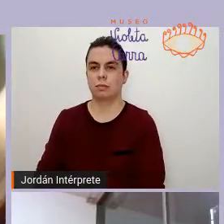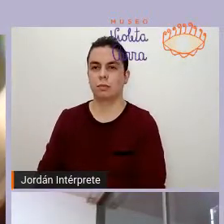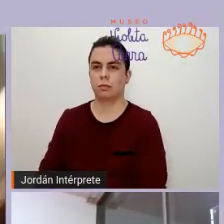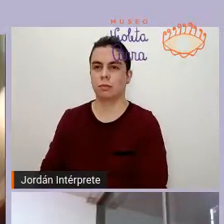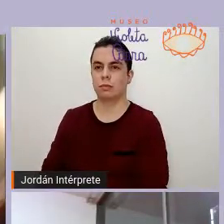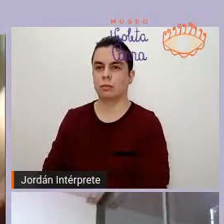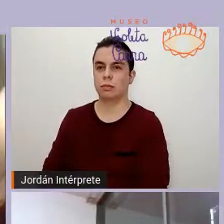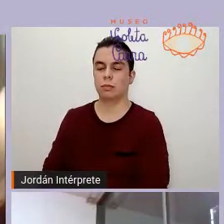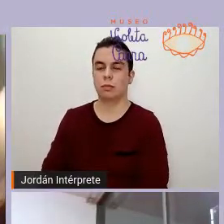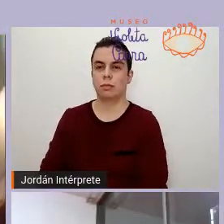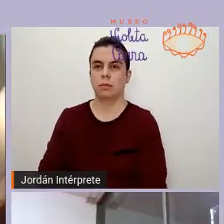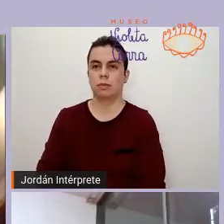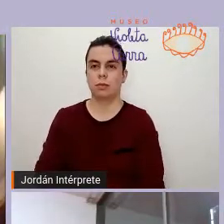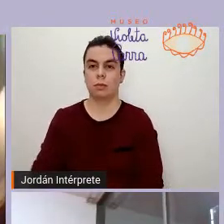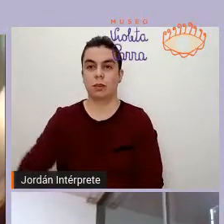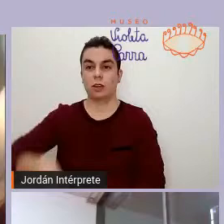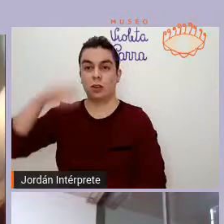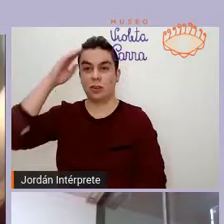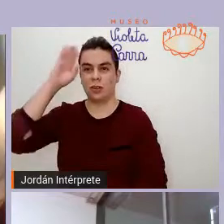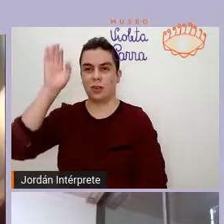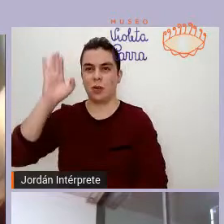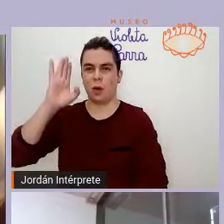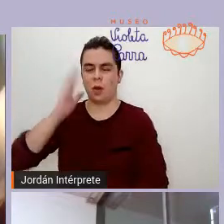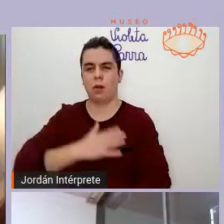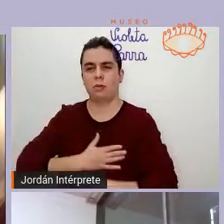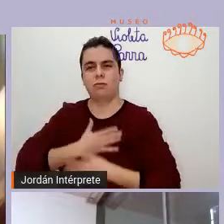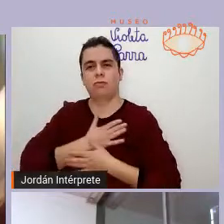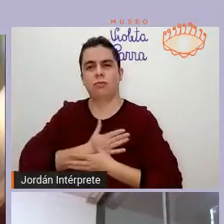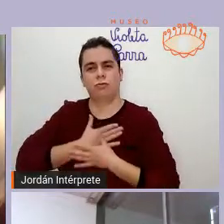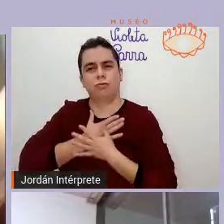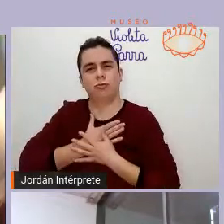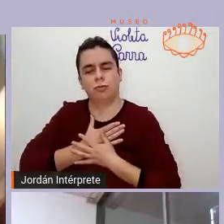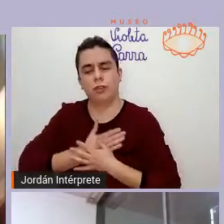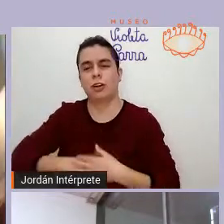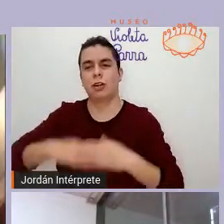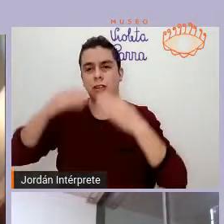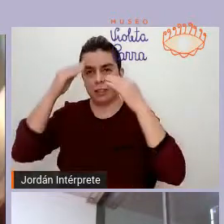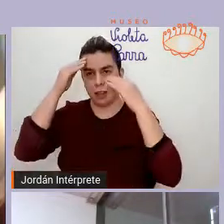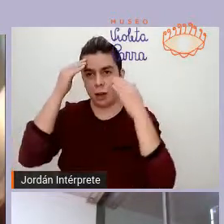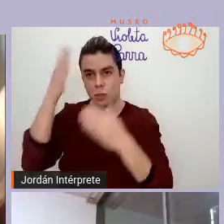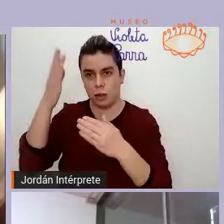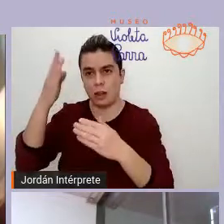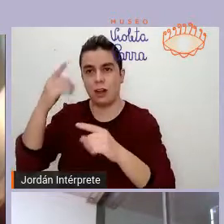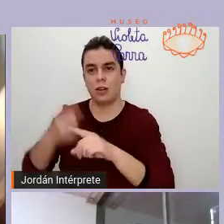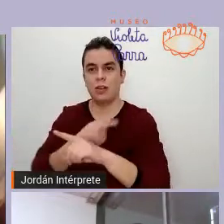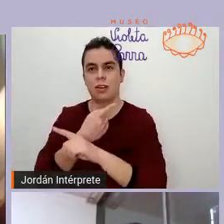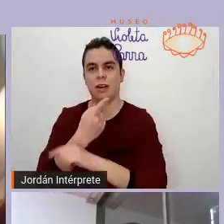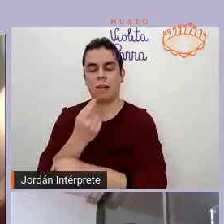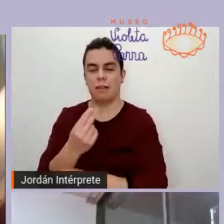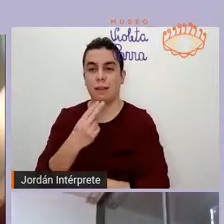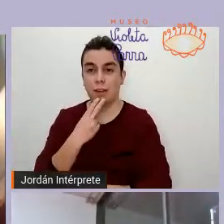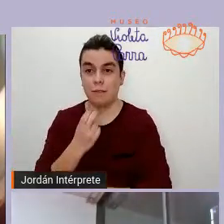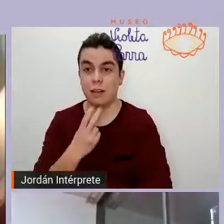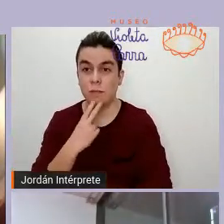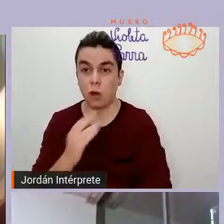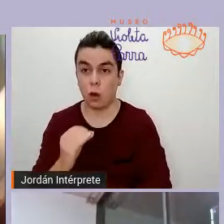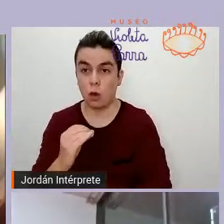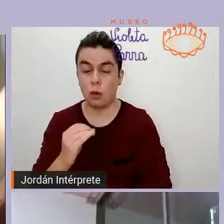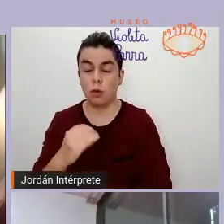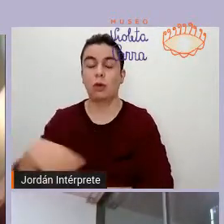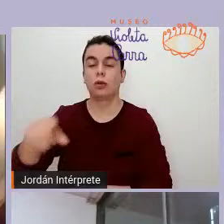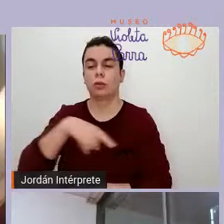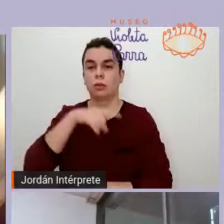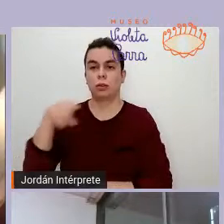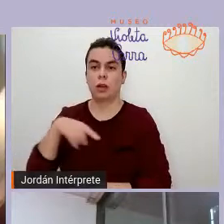Es un gusto saludar nuevamente, estar juntos en vivo desde el Museo